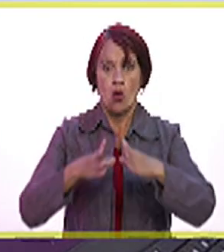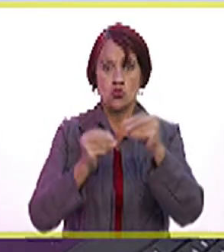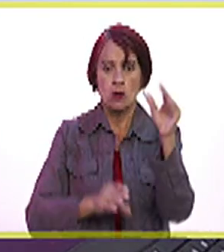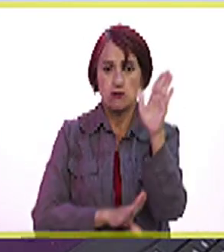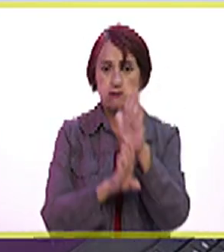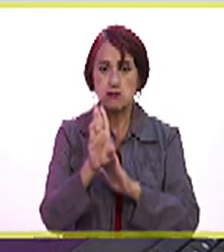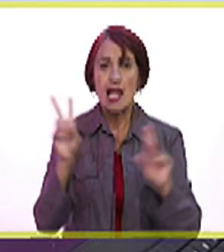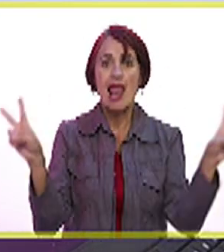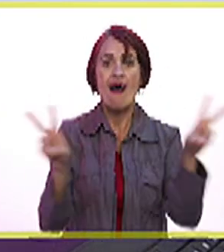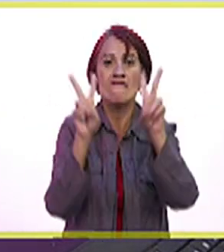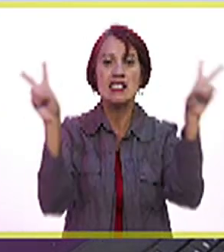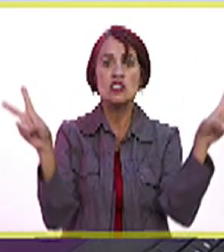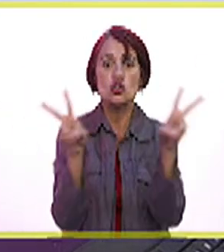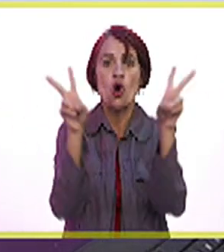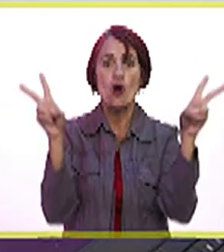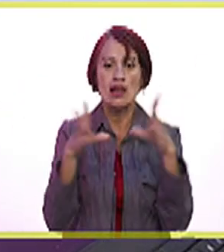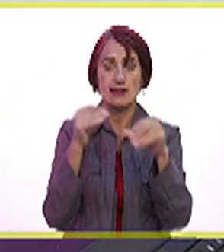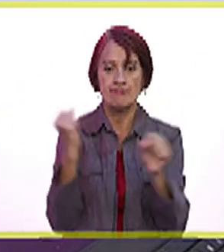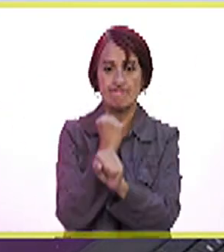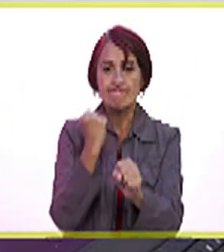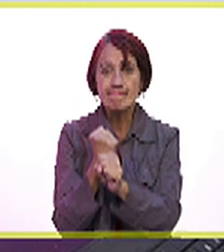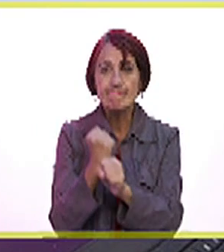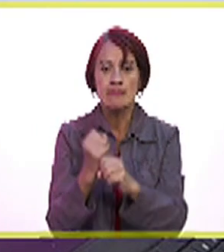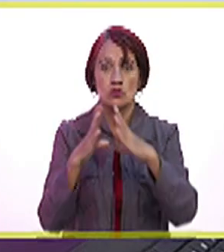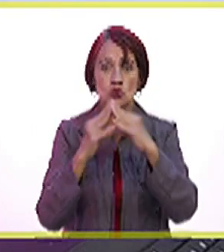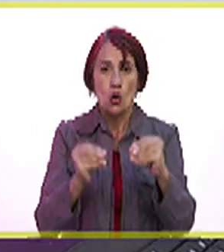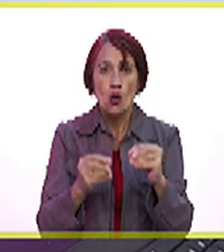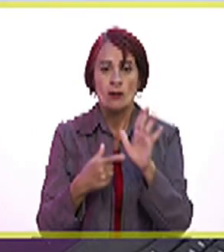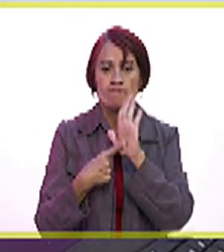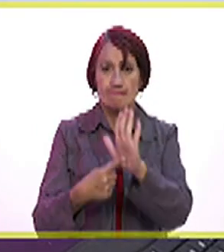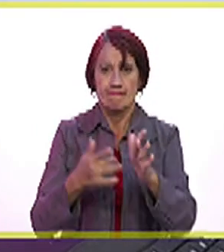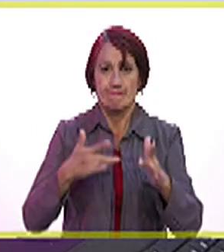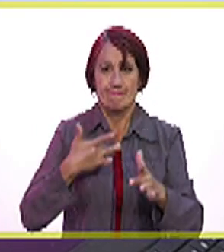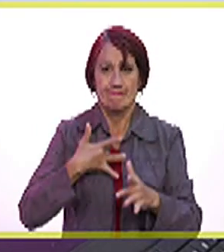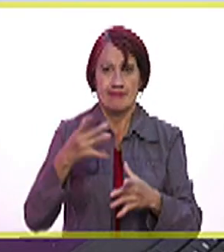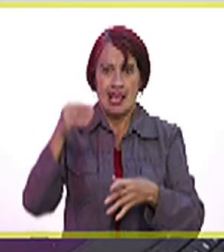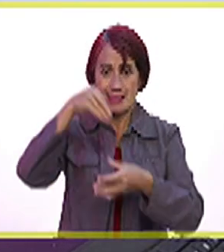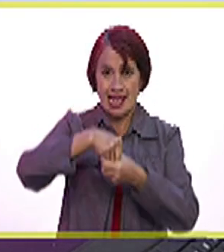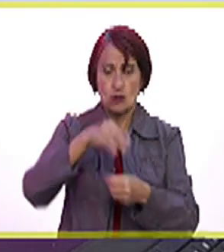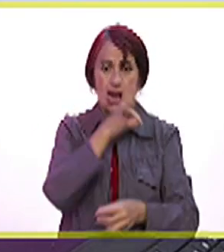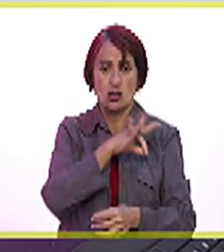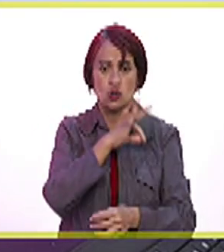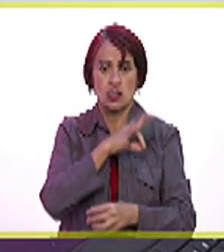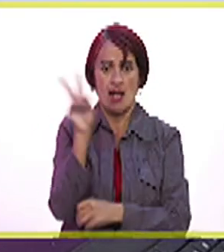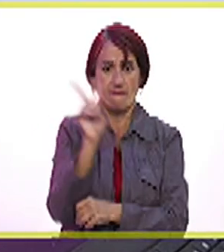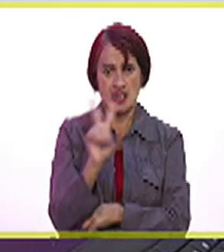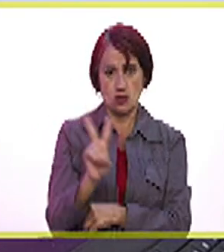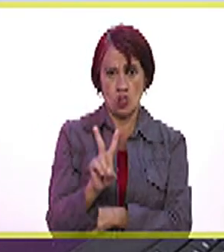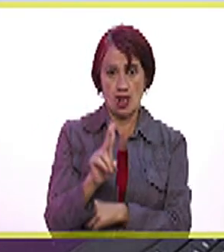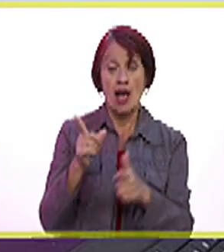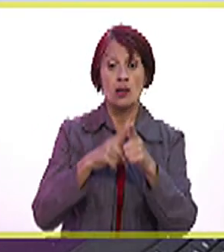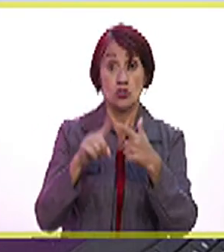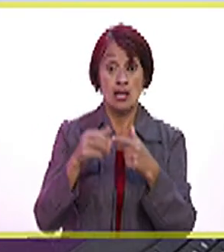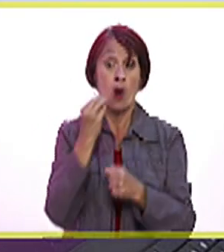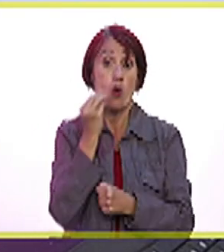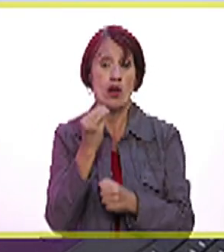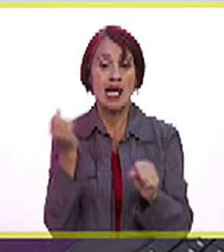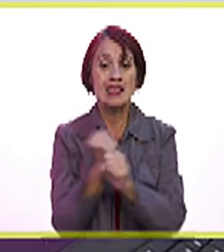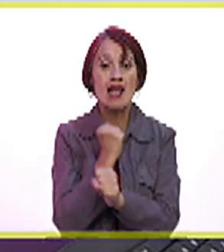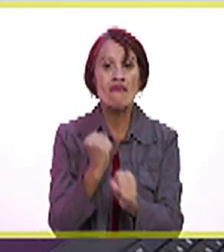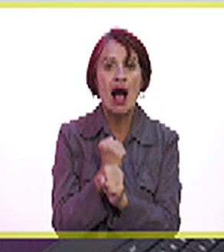la victoria de la inserción laboral y sobre todo de sentirse dentro de la sociedad venezolana, porque para estos jóvenes